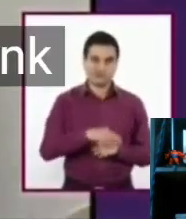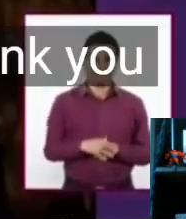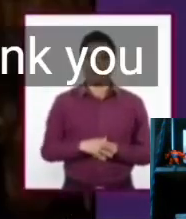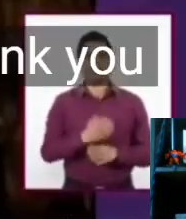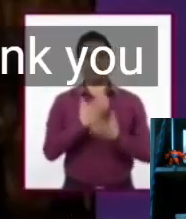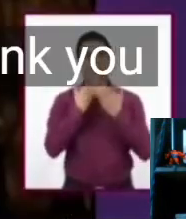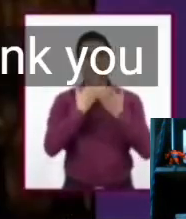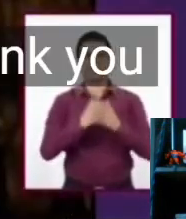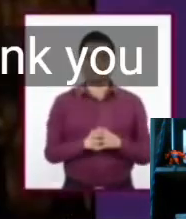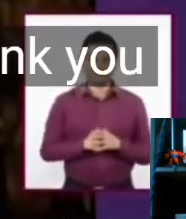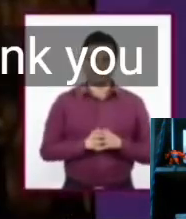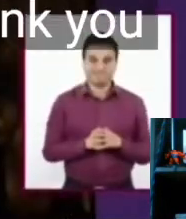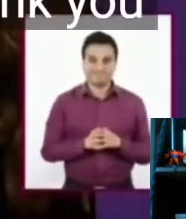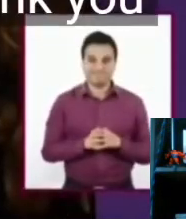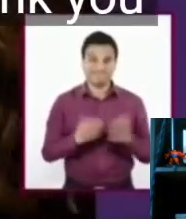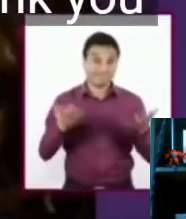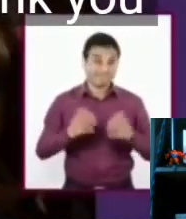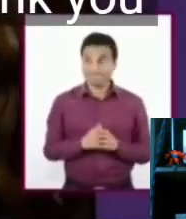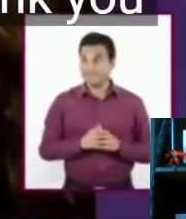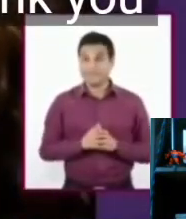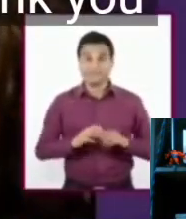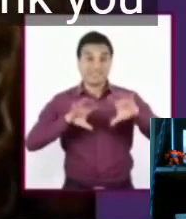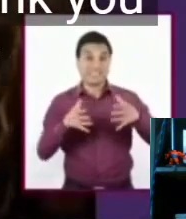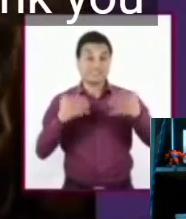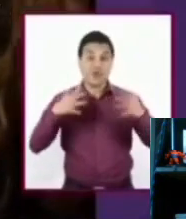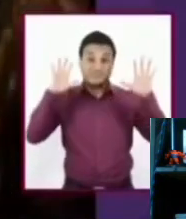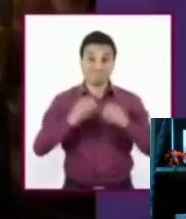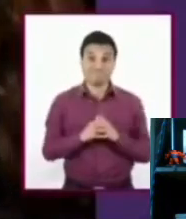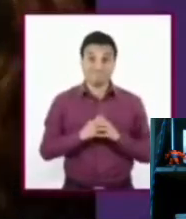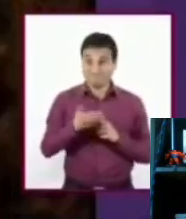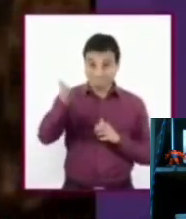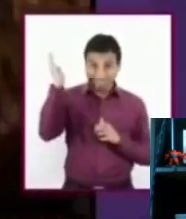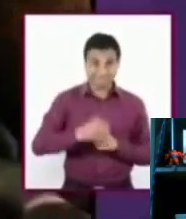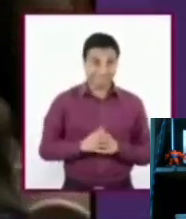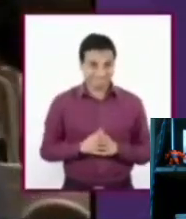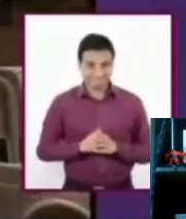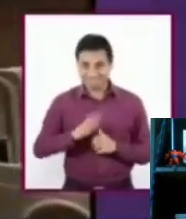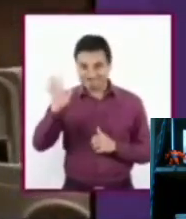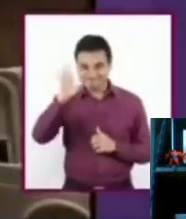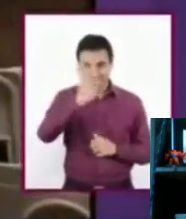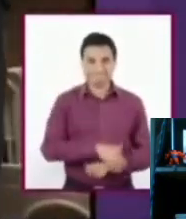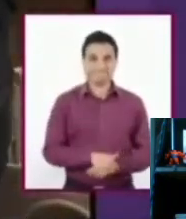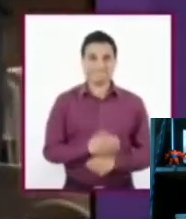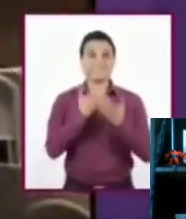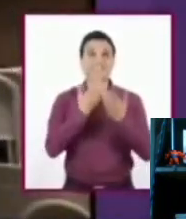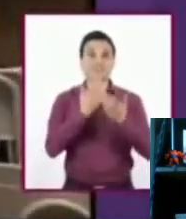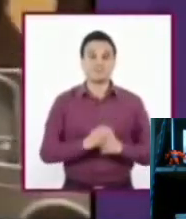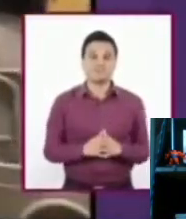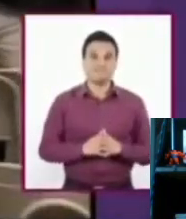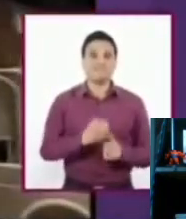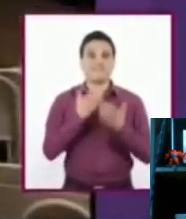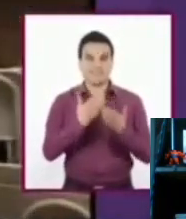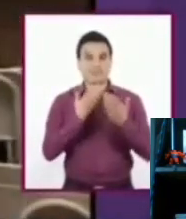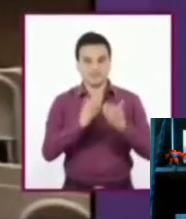aquí cuando la falta de humildad bien creo